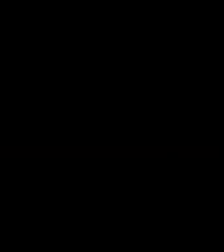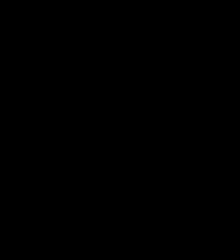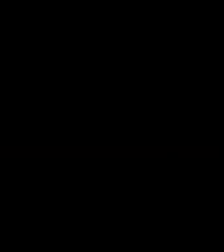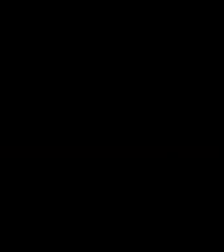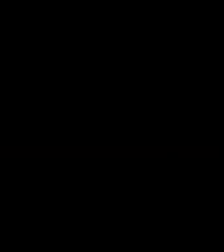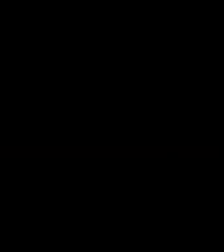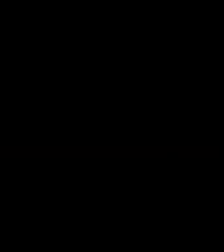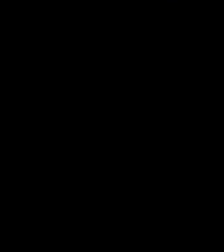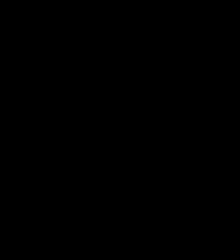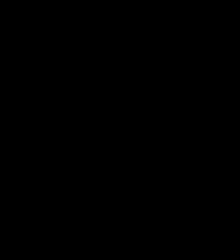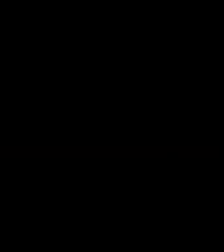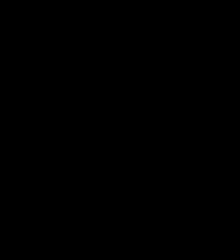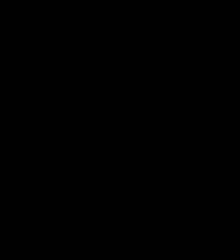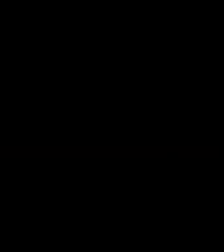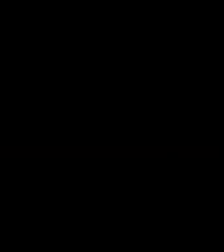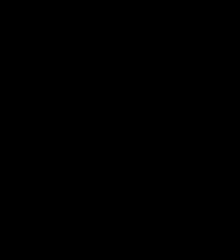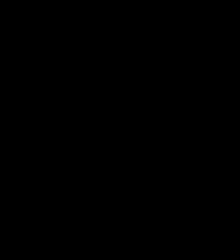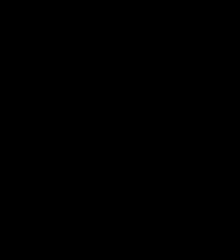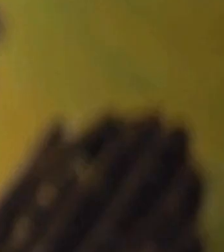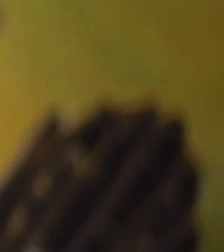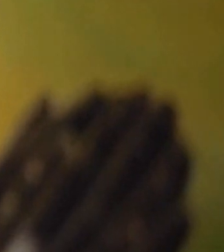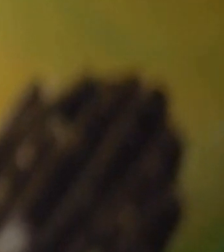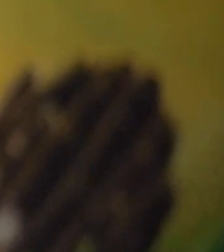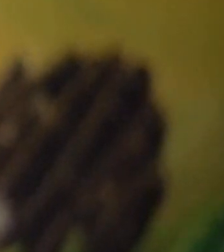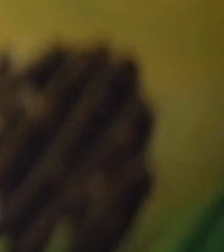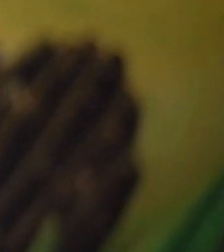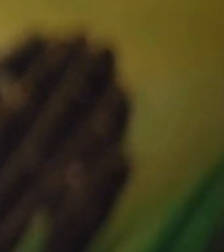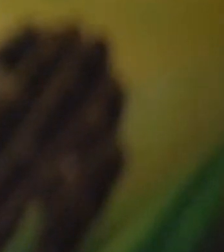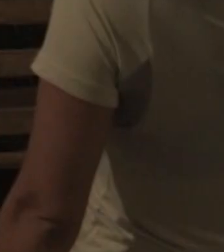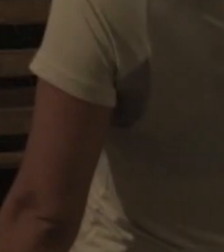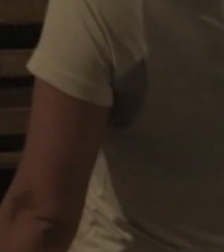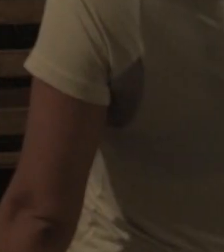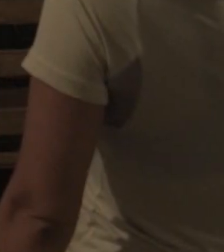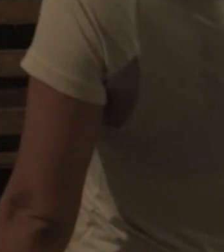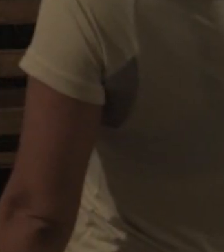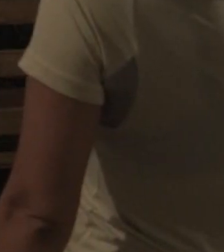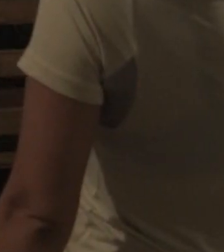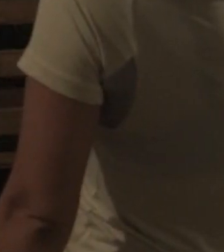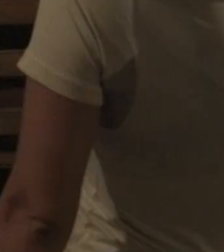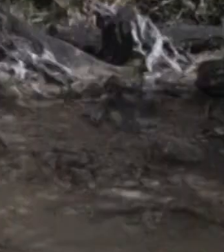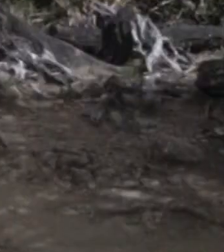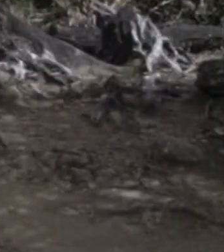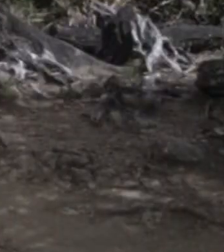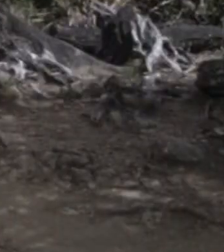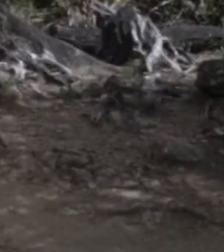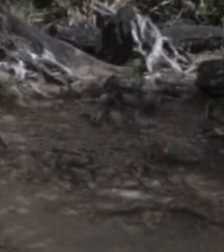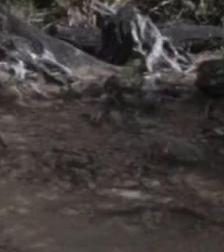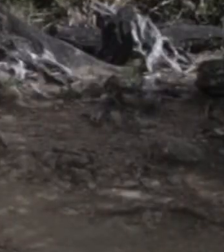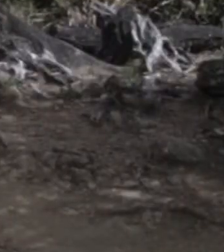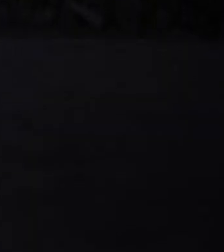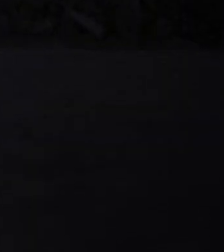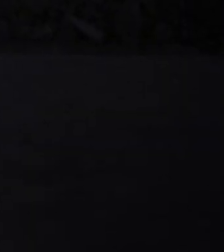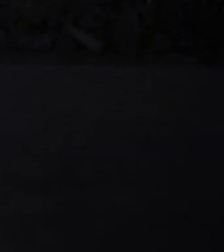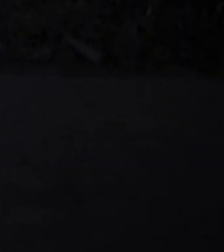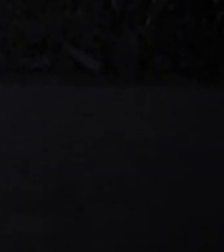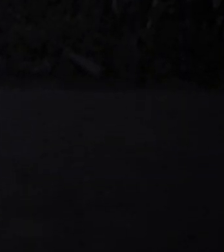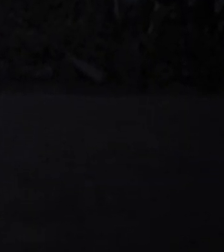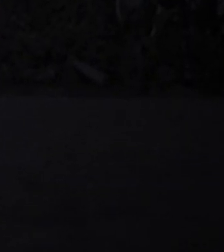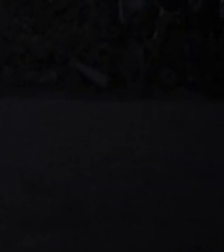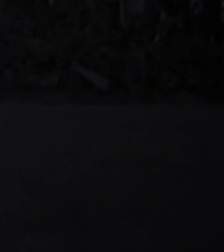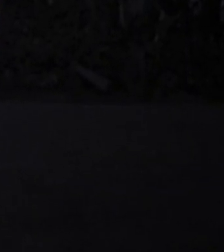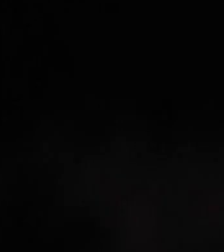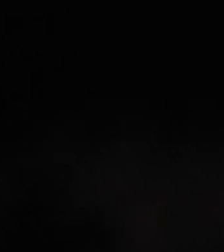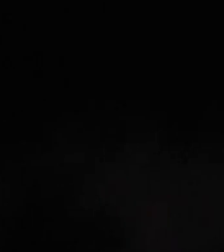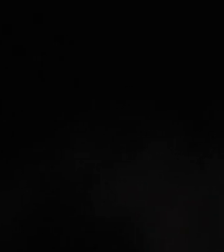ver nada. Sicua, un documental que nos lleva a un encuentro con nuestra cultura. La